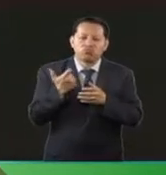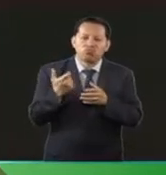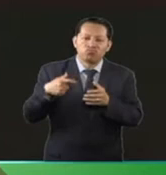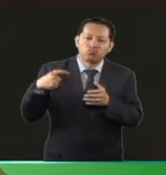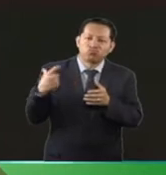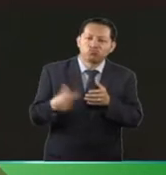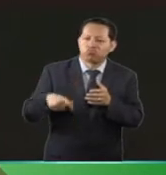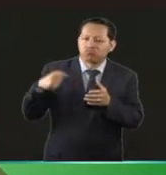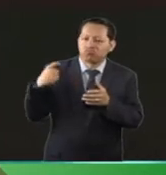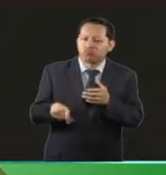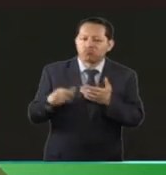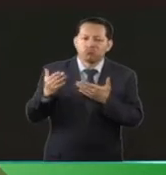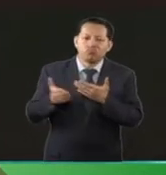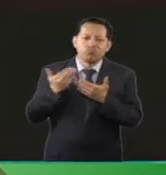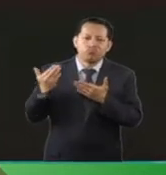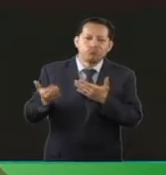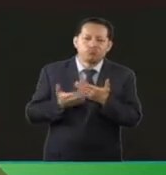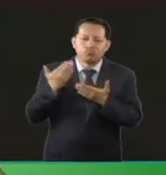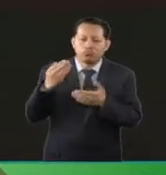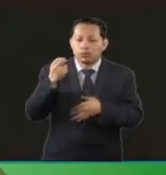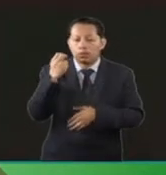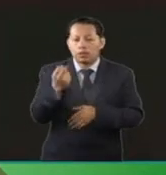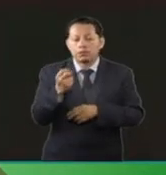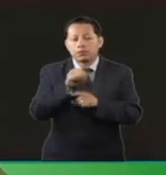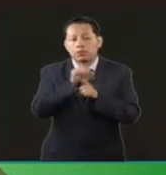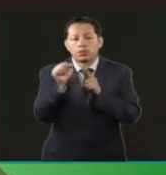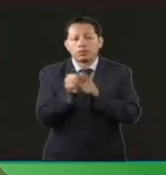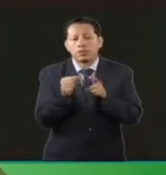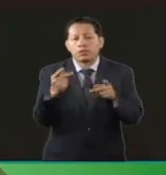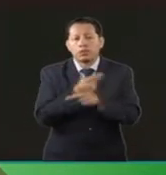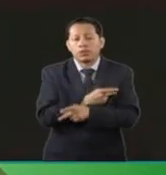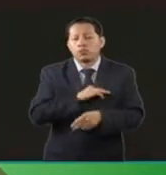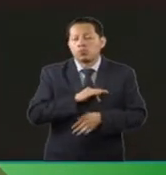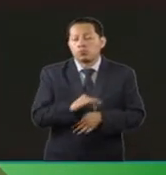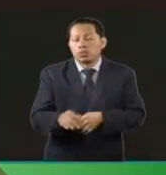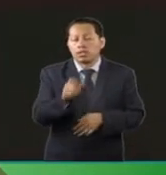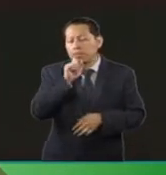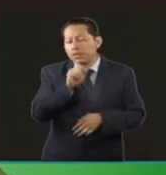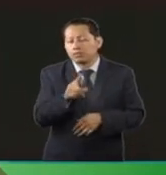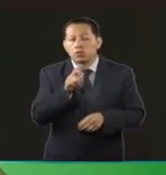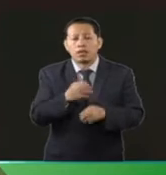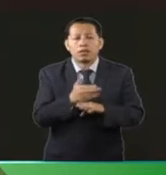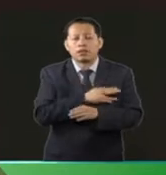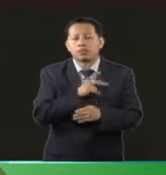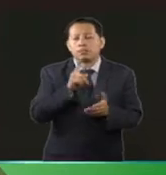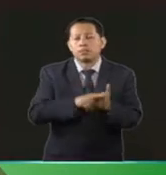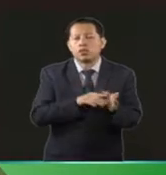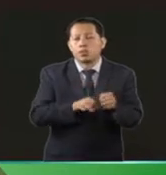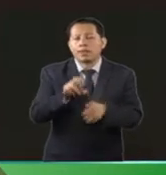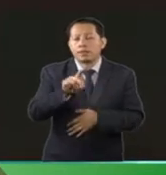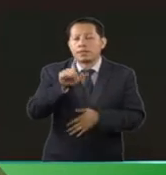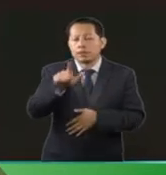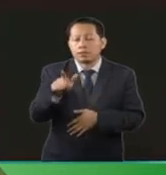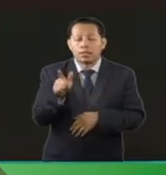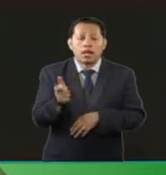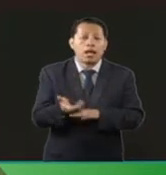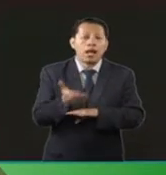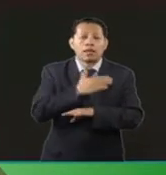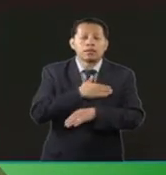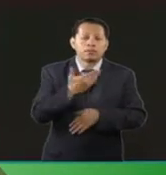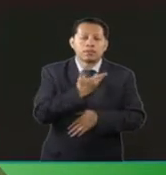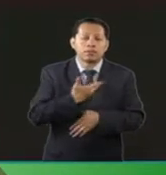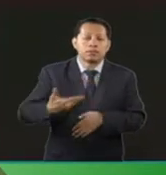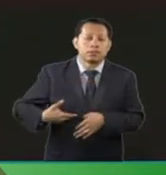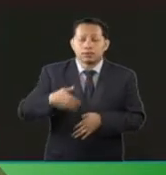unos cuantos fue esta situación lo que provocó que en 1937 el entonces presidente